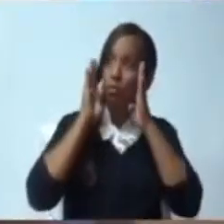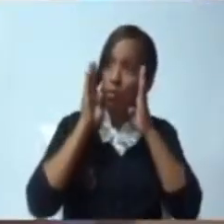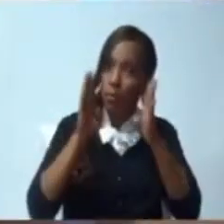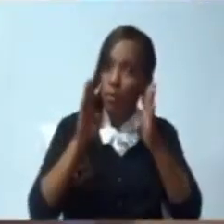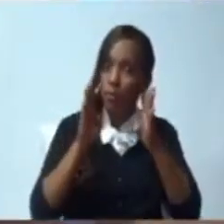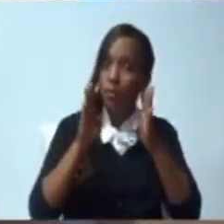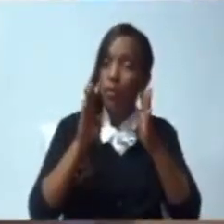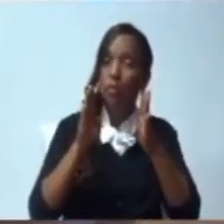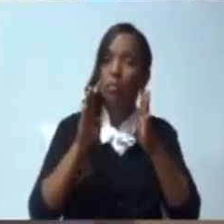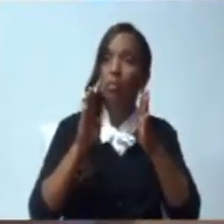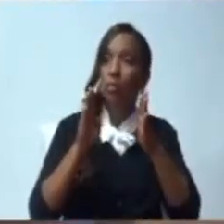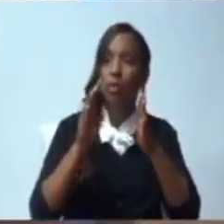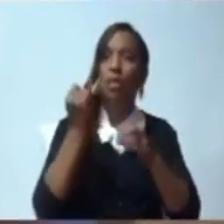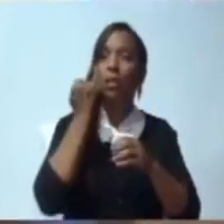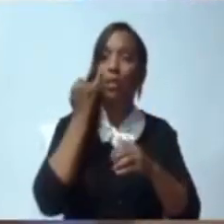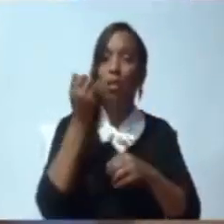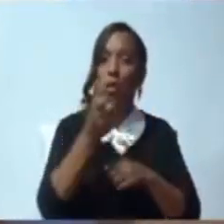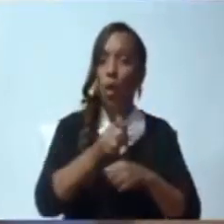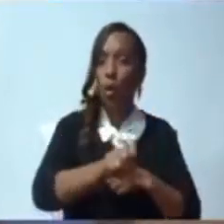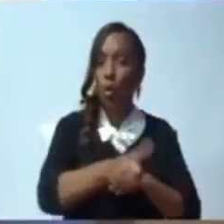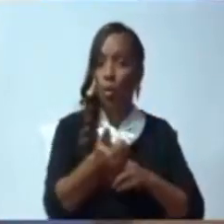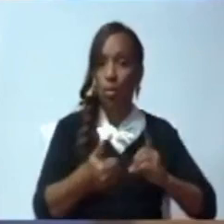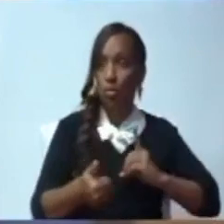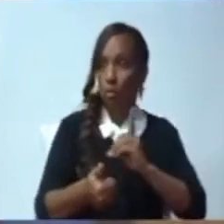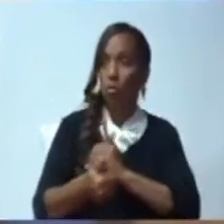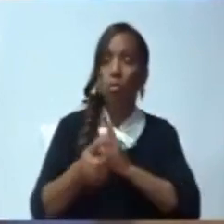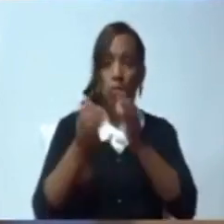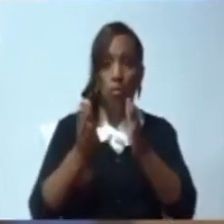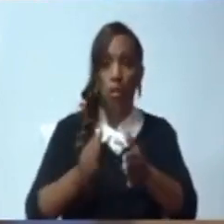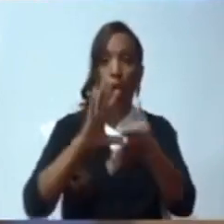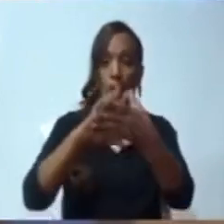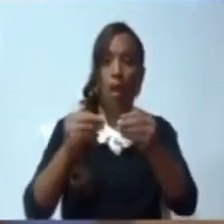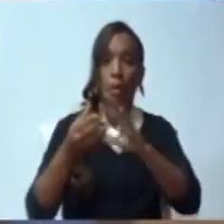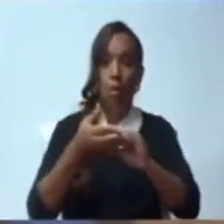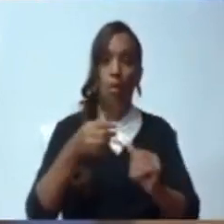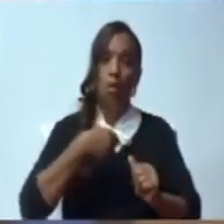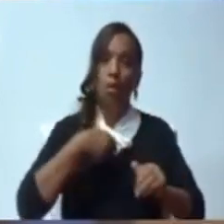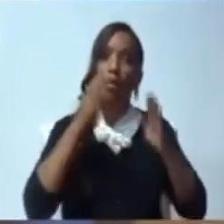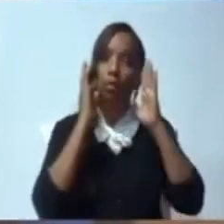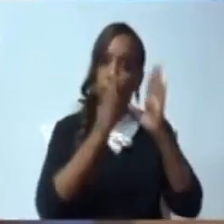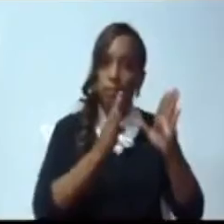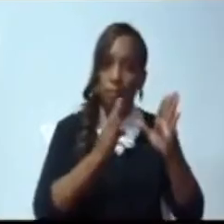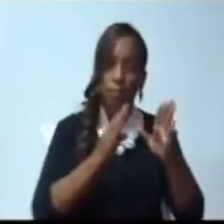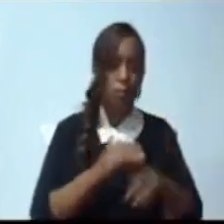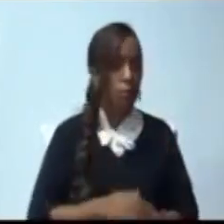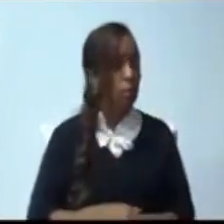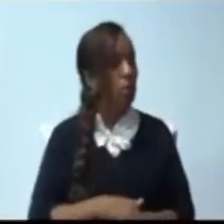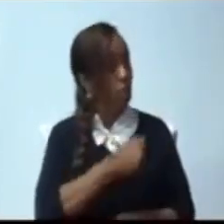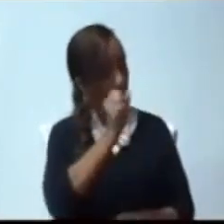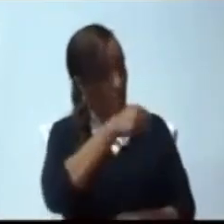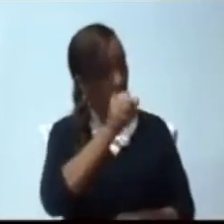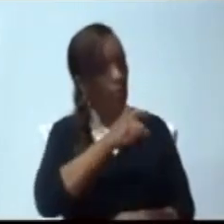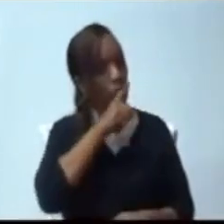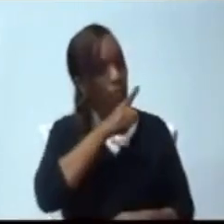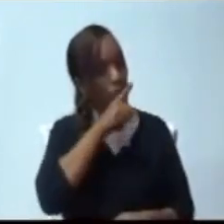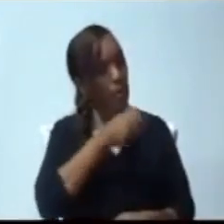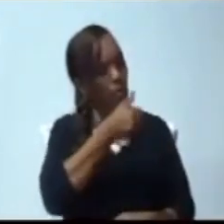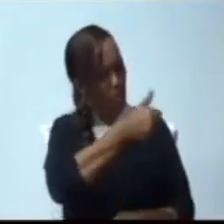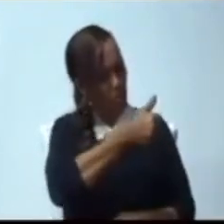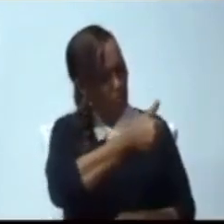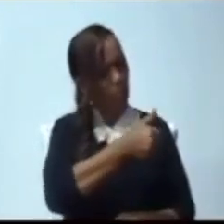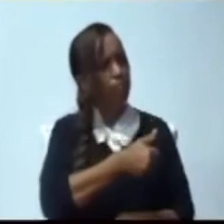Así es. Como usted hace, porque hay que decírselo a los honorables diputados. Cada vez que se aproximan estas